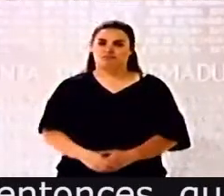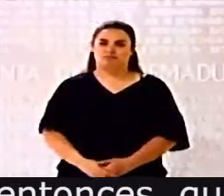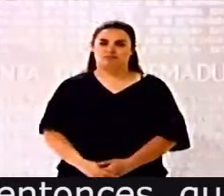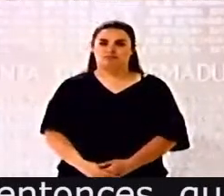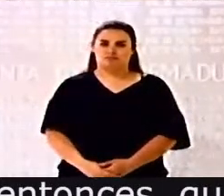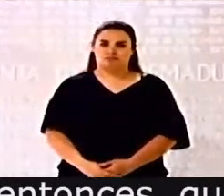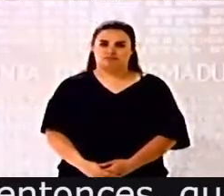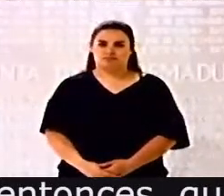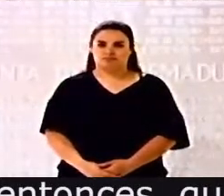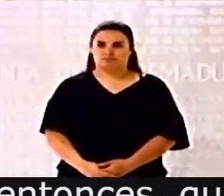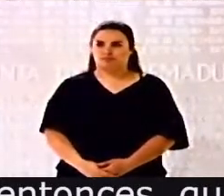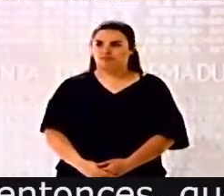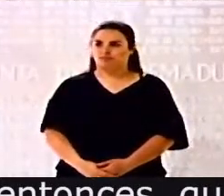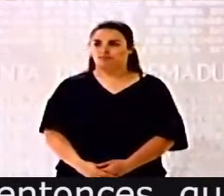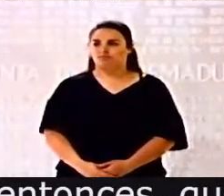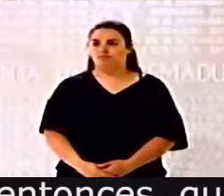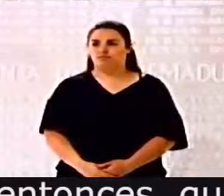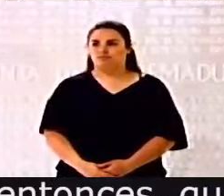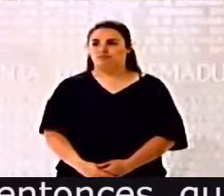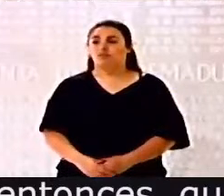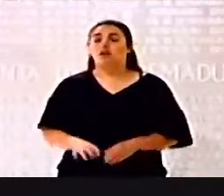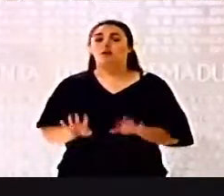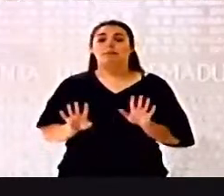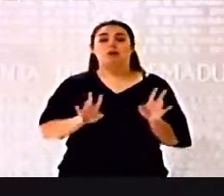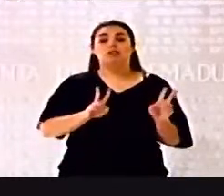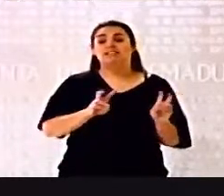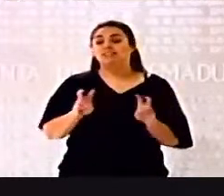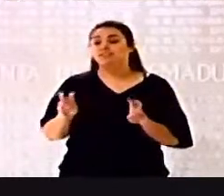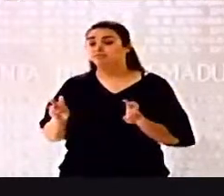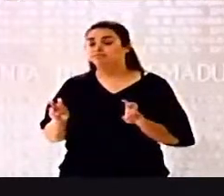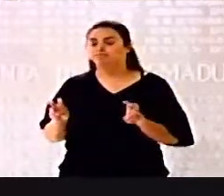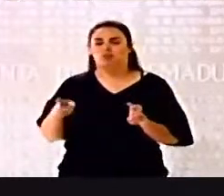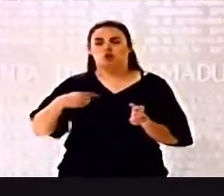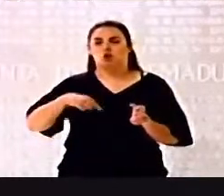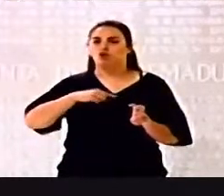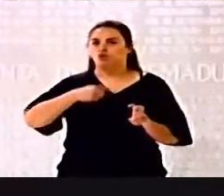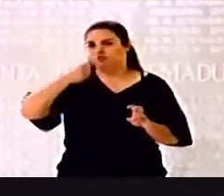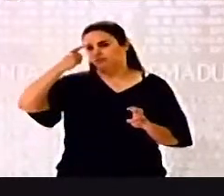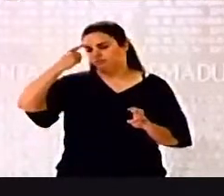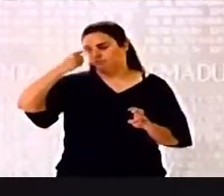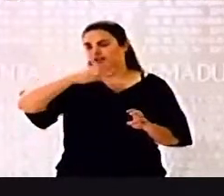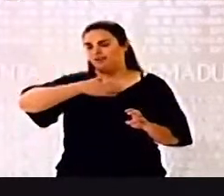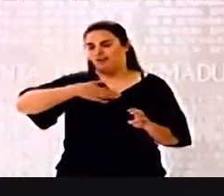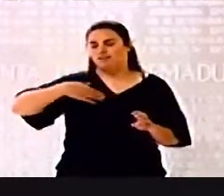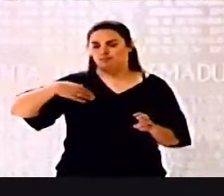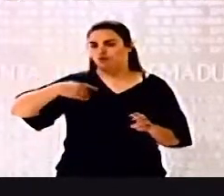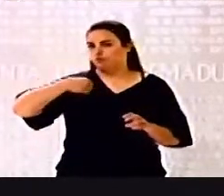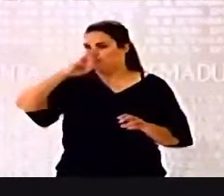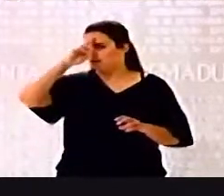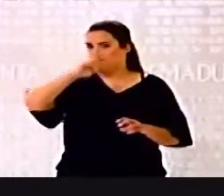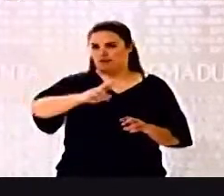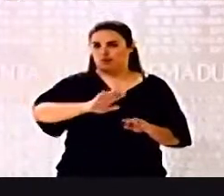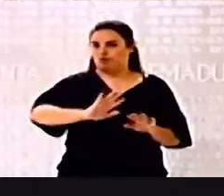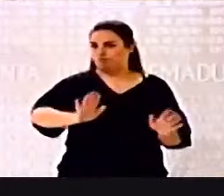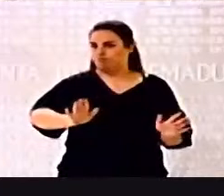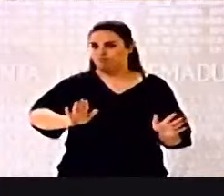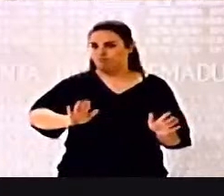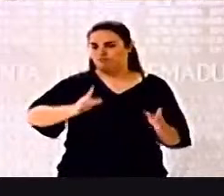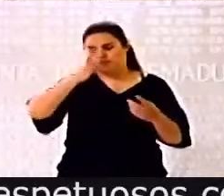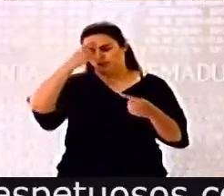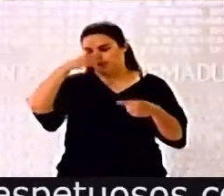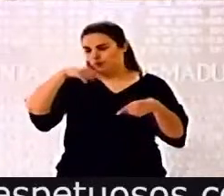a hablar, ¿no? Pero en cualquier caso, nosotros queremos ser profundamente respetuosos con